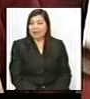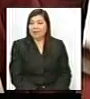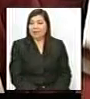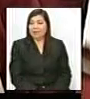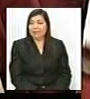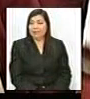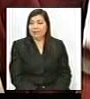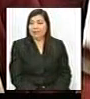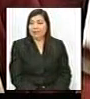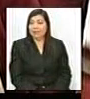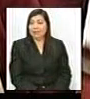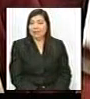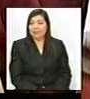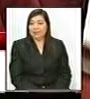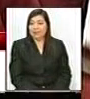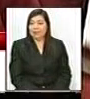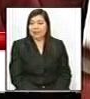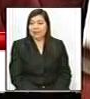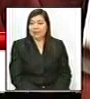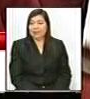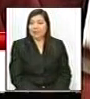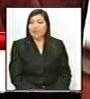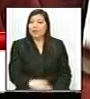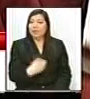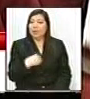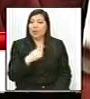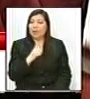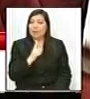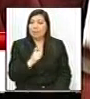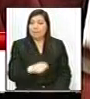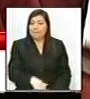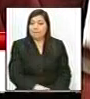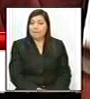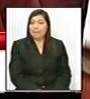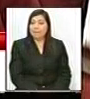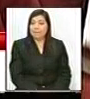Yo quería hacer un par de consultas sobre